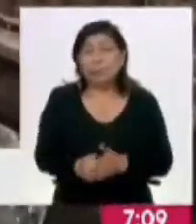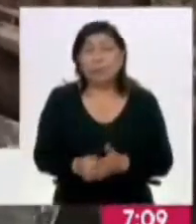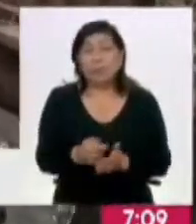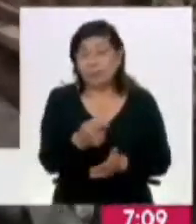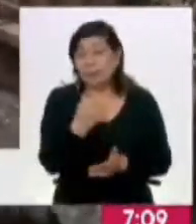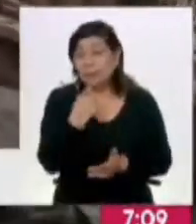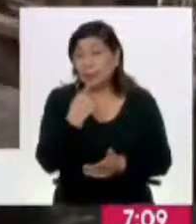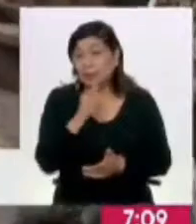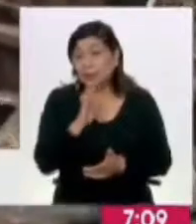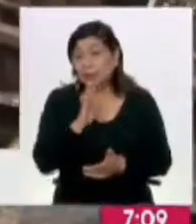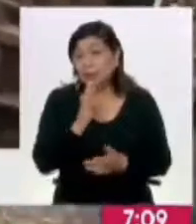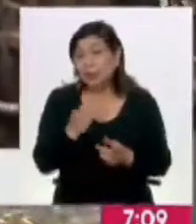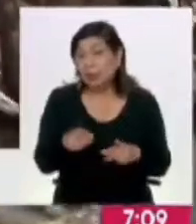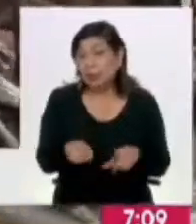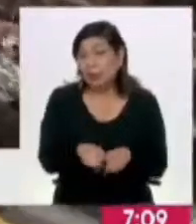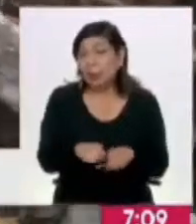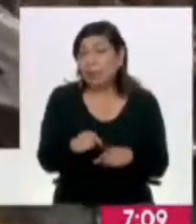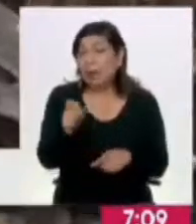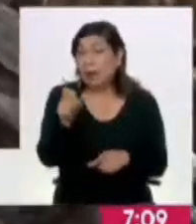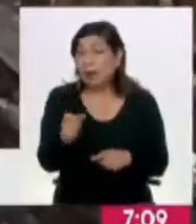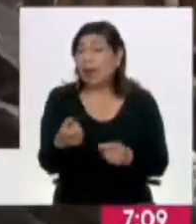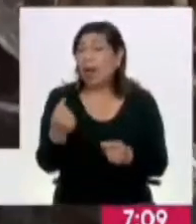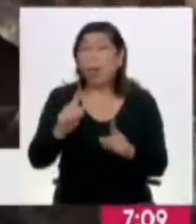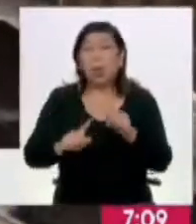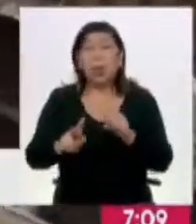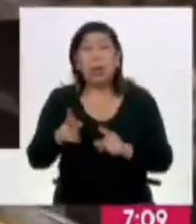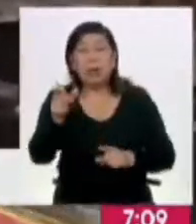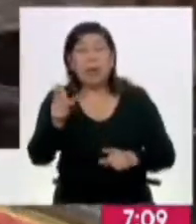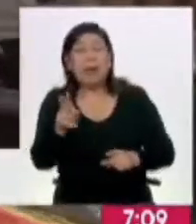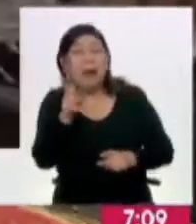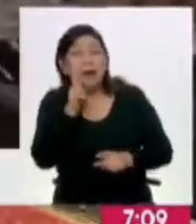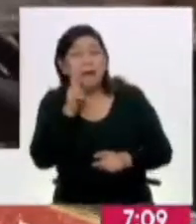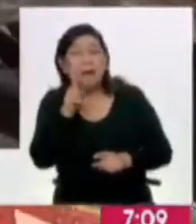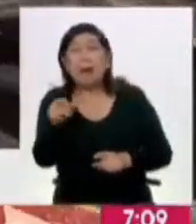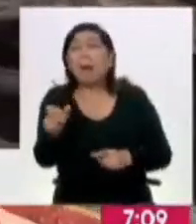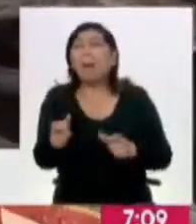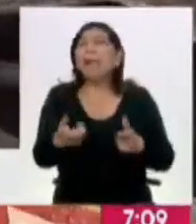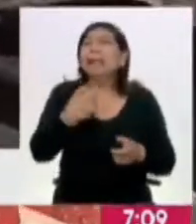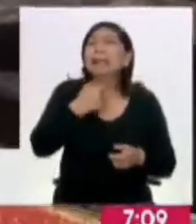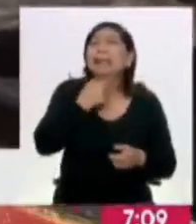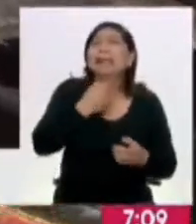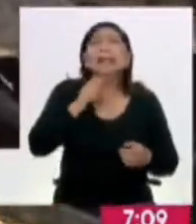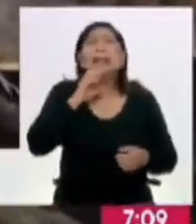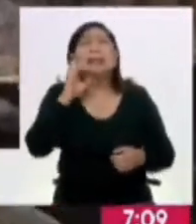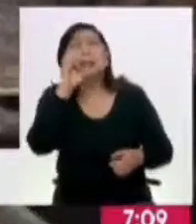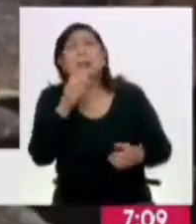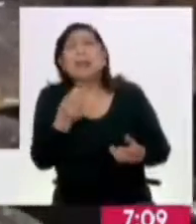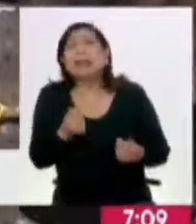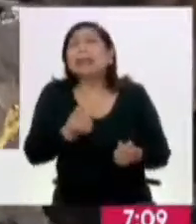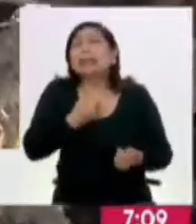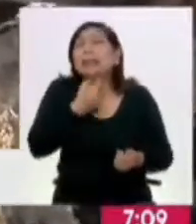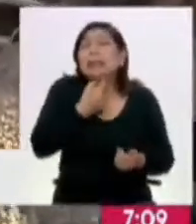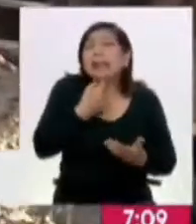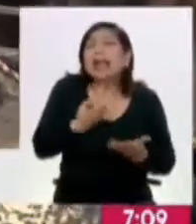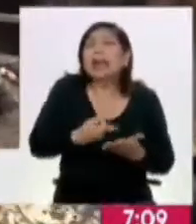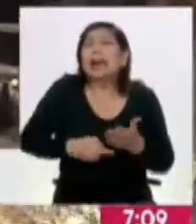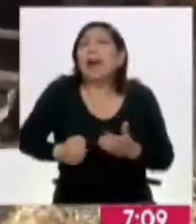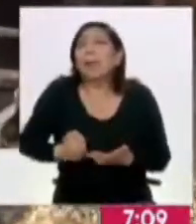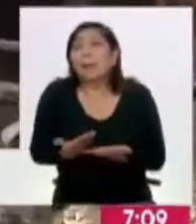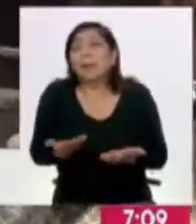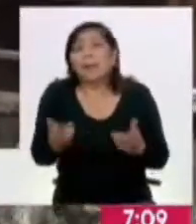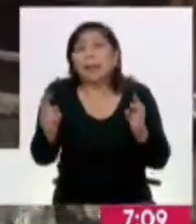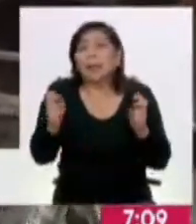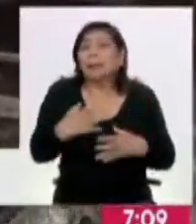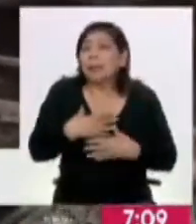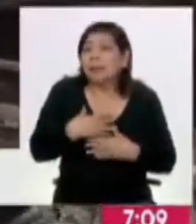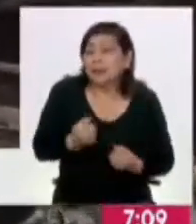Bueno, y como tú bien lo mencionabas, también hay personas que se aprovechan también de la desesperación de muchos, y en este caso, cuando es un